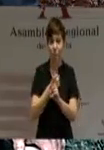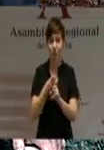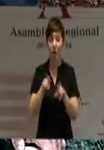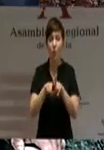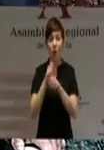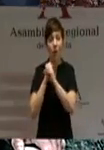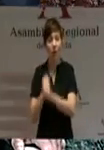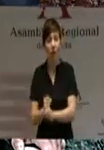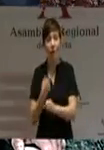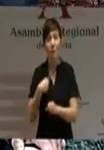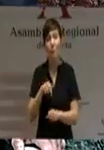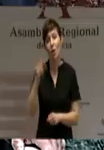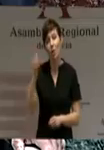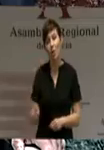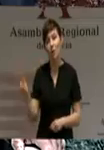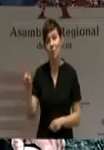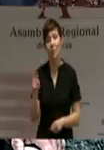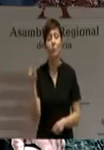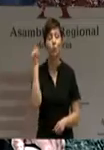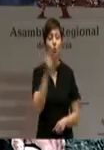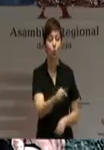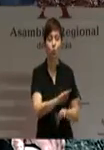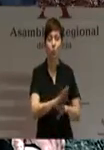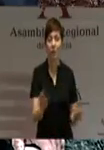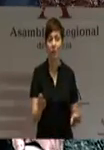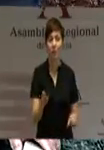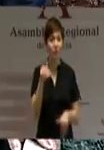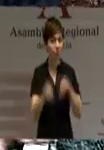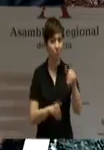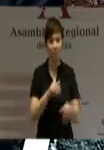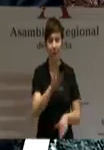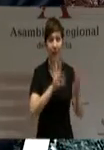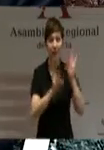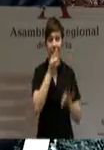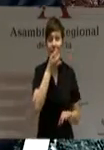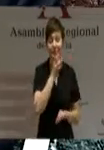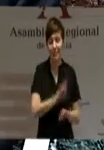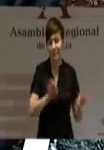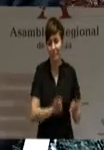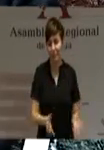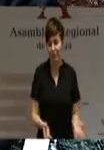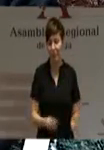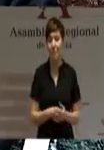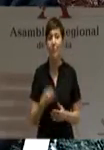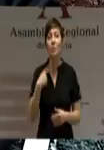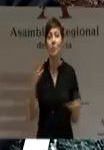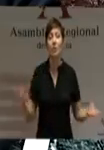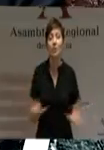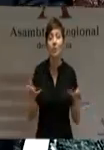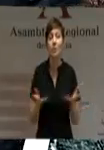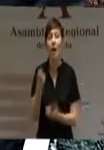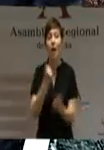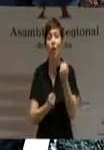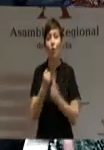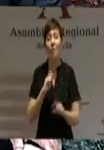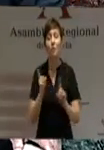lo ha ungido para tamaña empresa? ¿Qué novedades de regeneración democrática de la vida pública piensa impulsar? ¿Qué